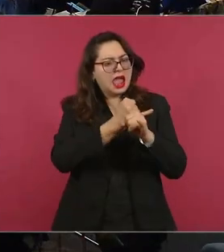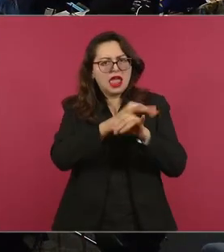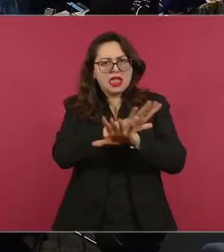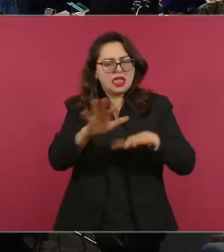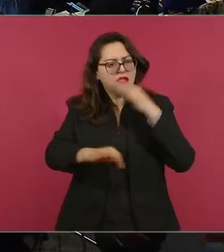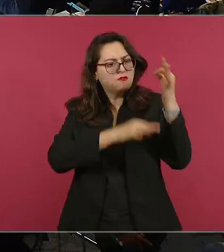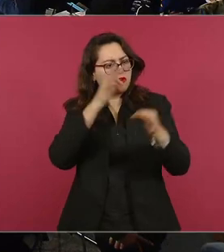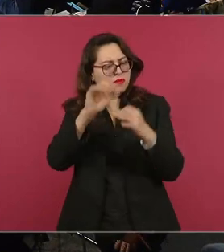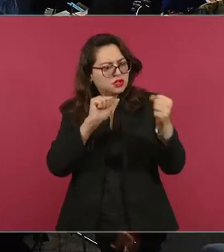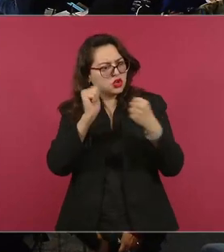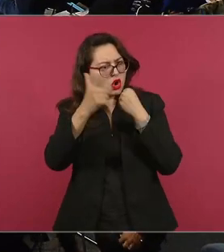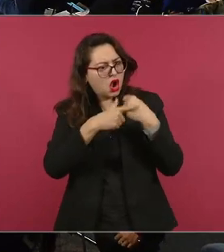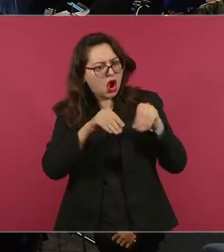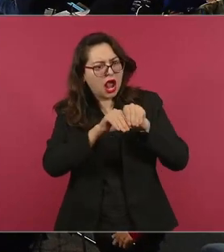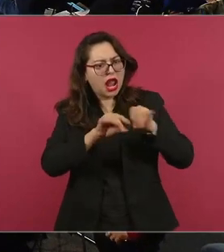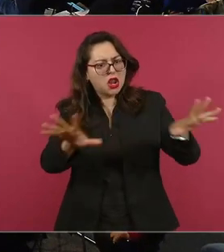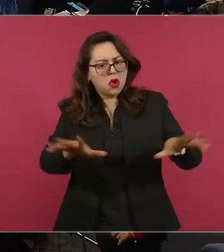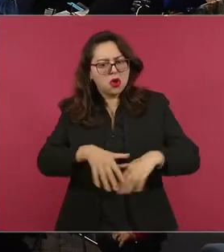después